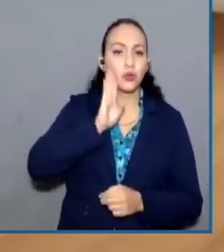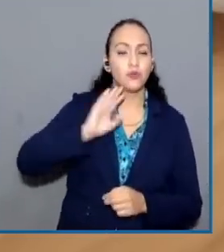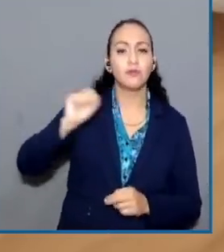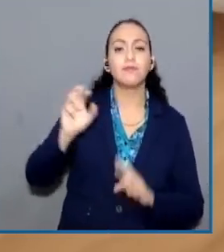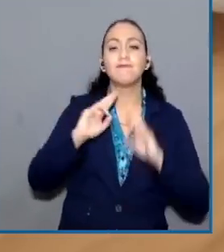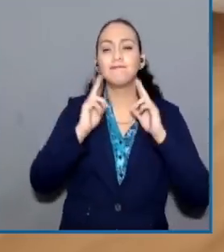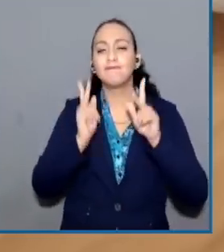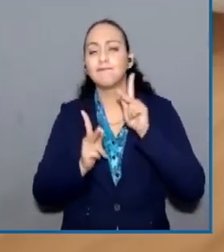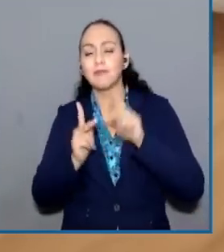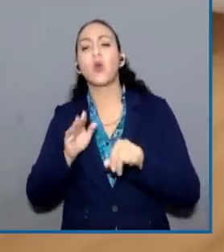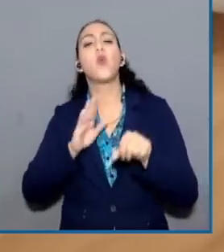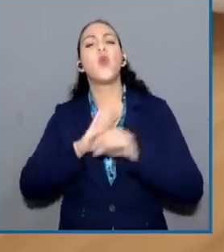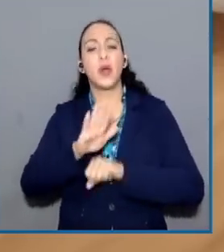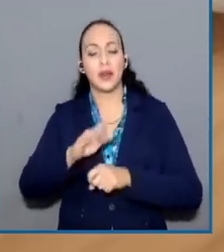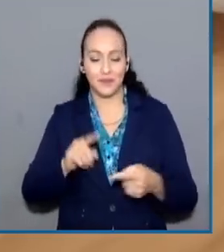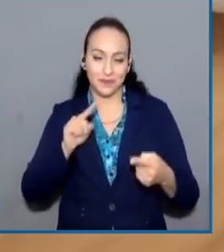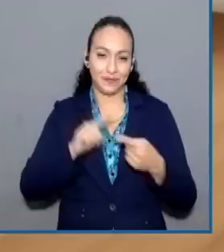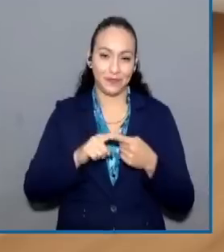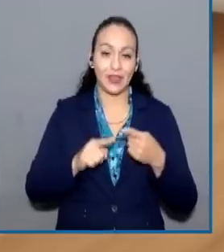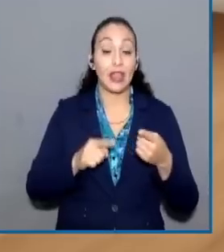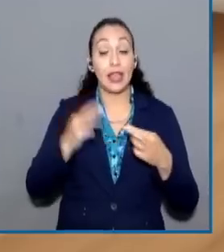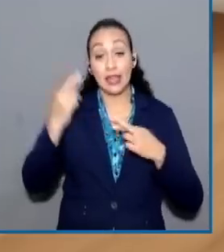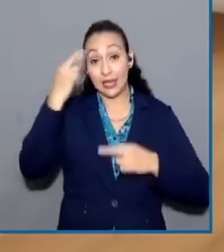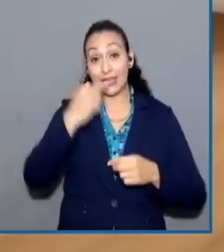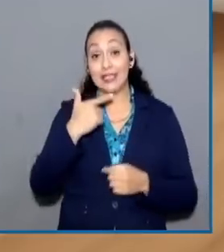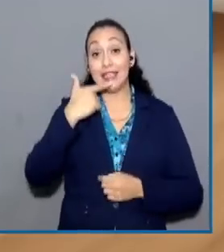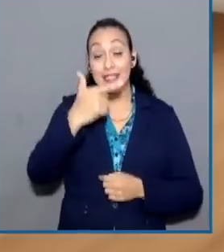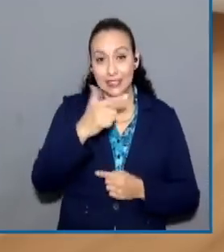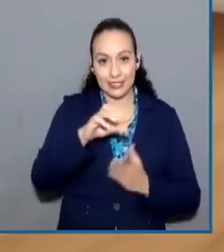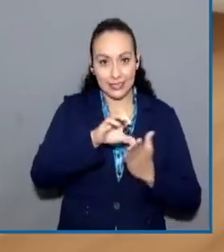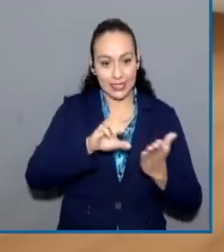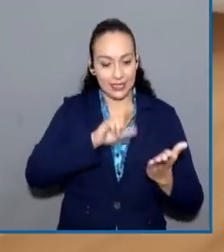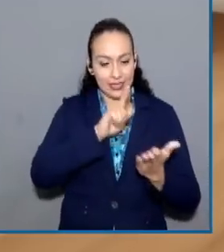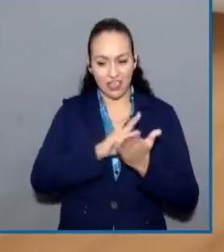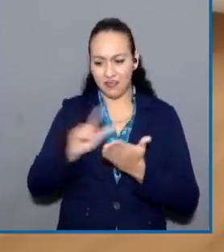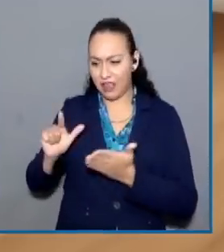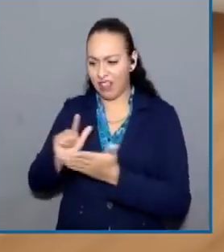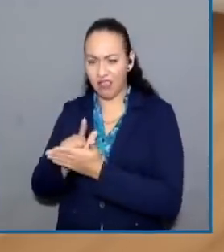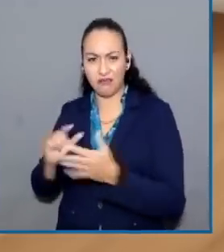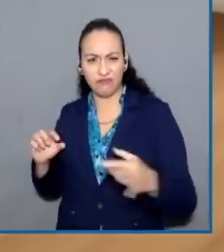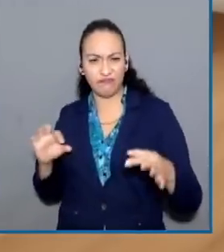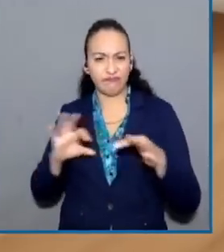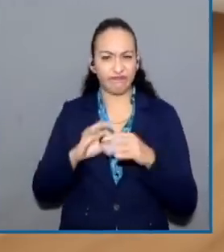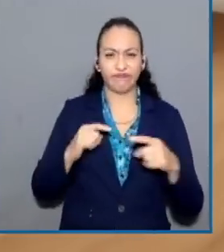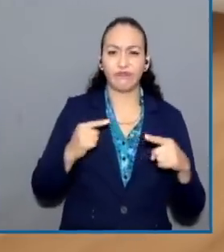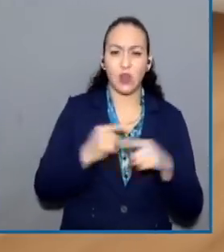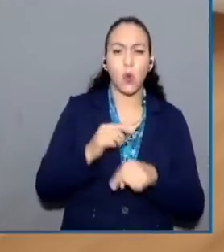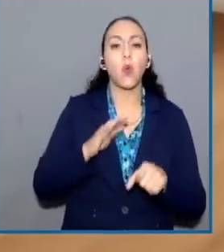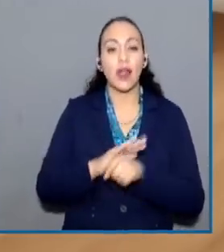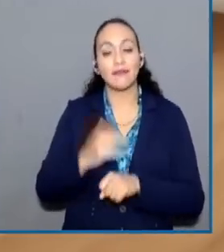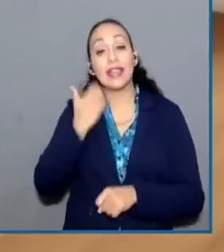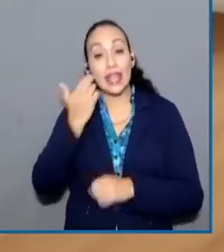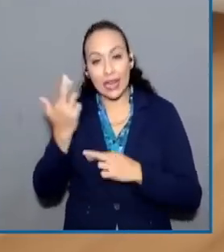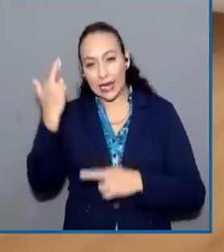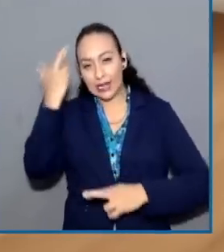previsto analizar y resolver 7 controversias constitucionales en las que se pide invalidar disposiciones de